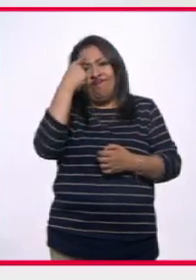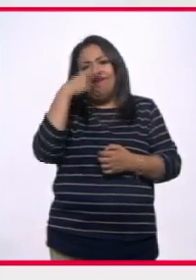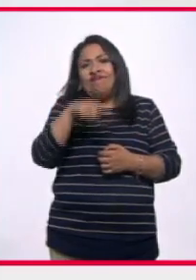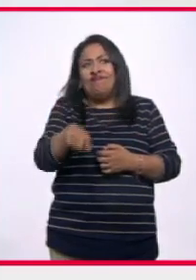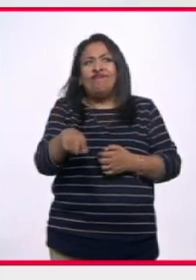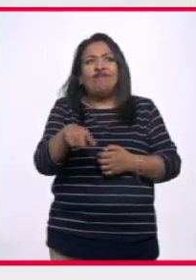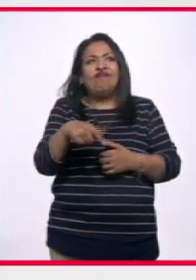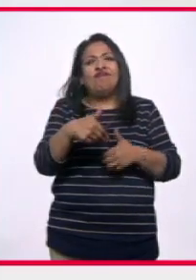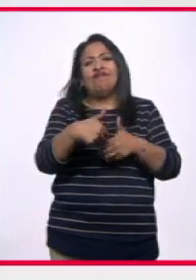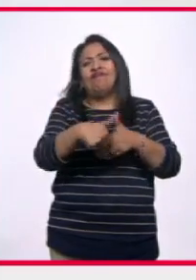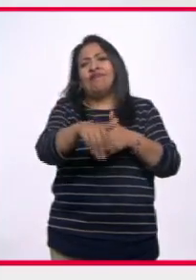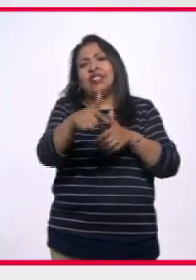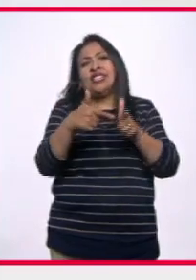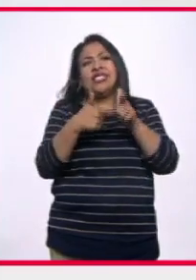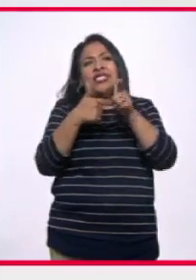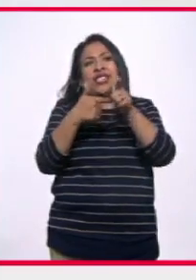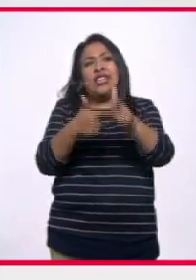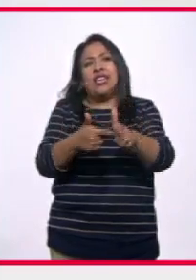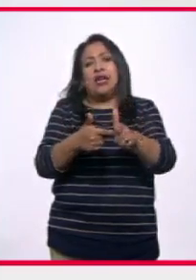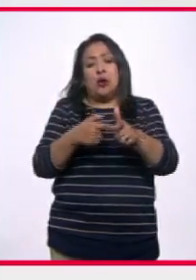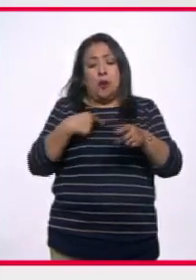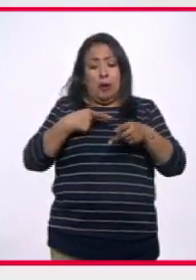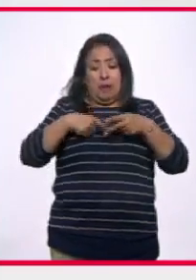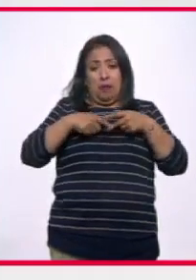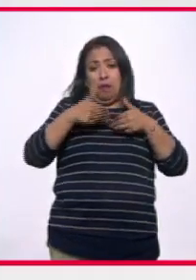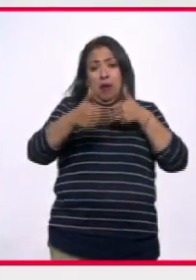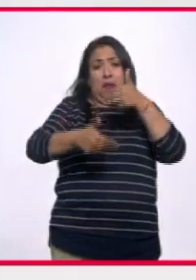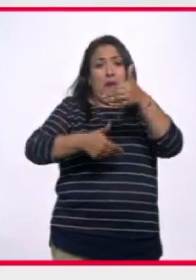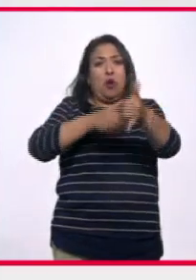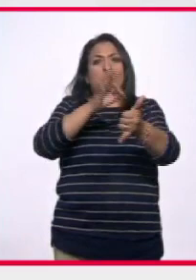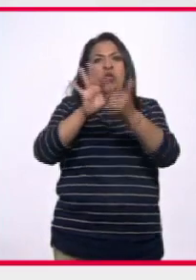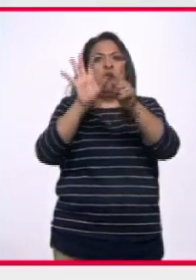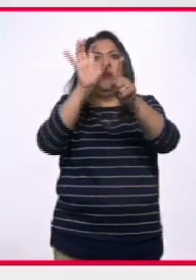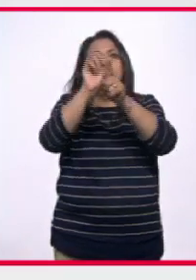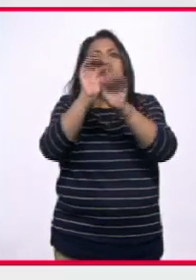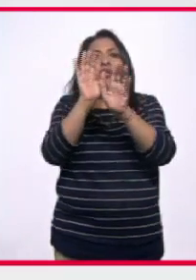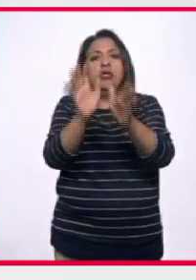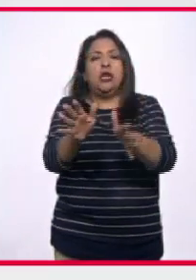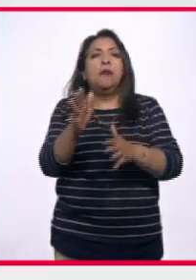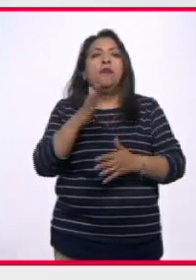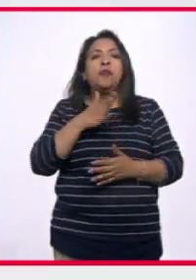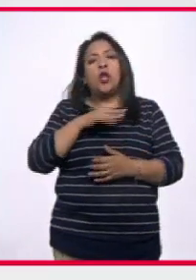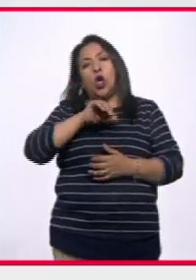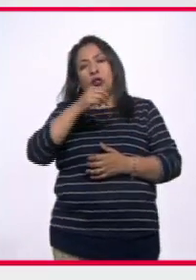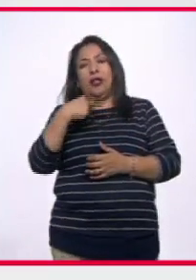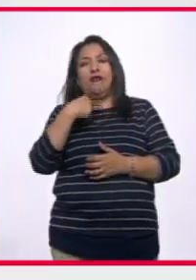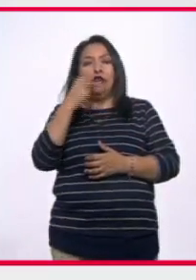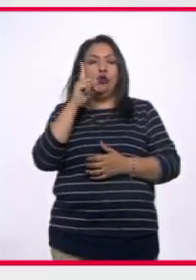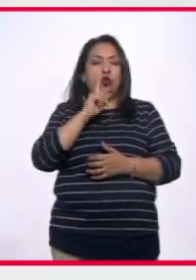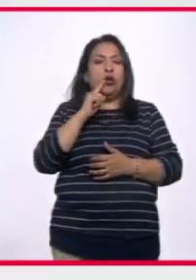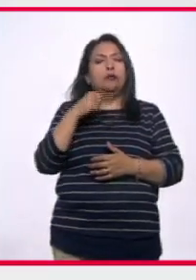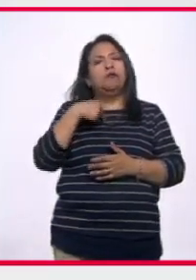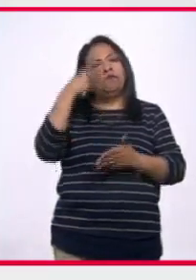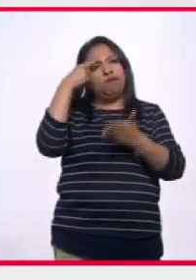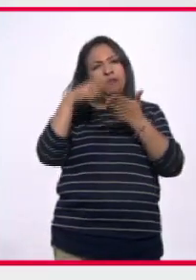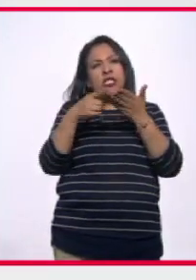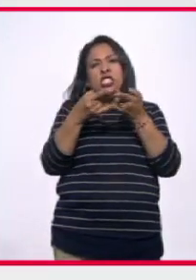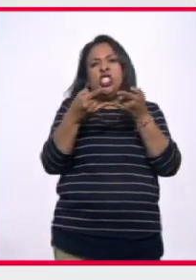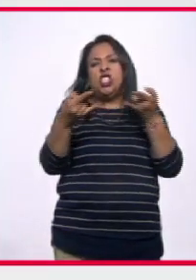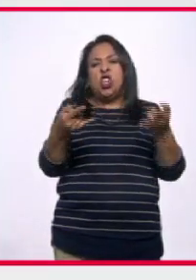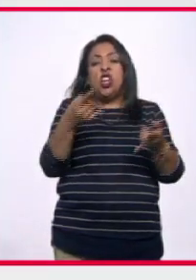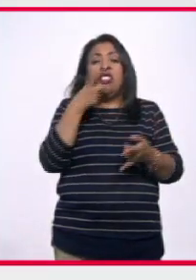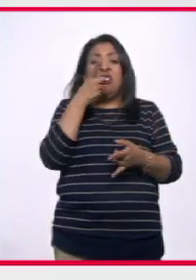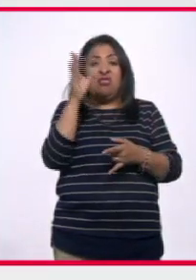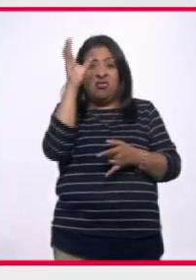mantener los principios hasta el final yo creo que extra este gran mito de que la ciencia no es para mujeres